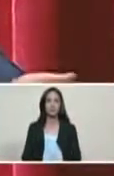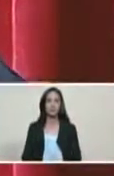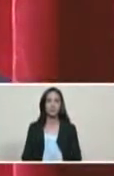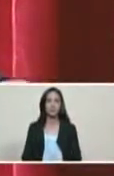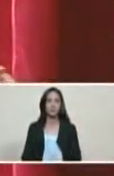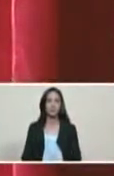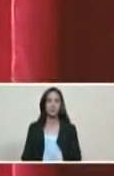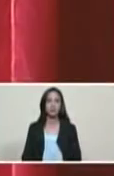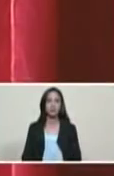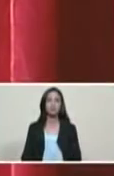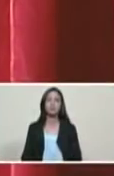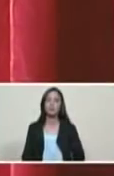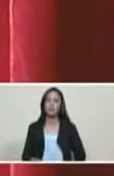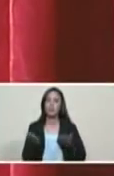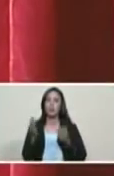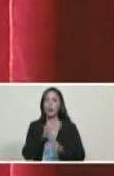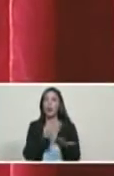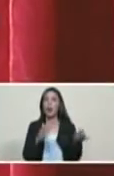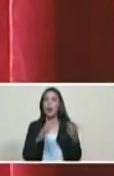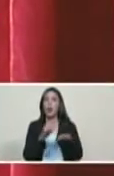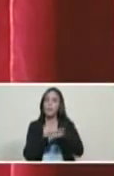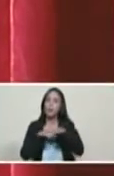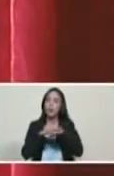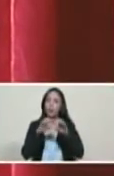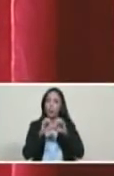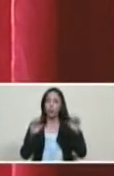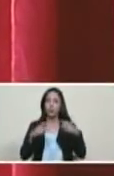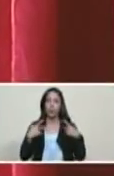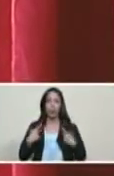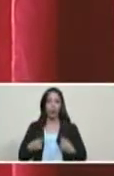Compañero Aristóbulo,